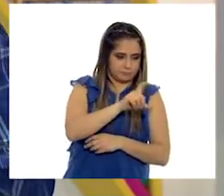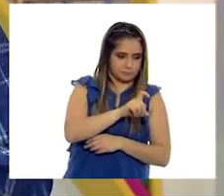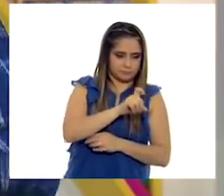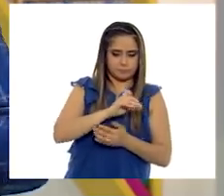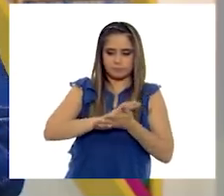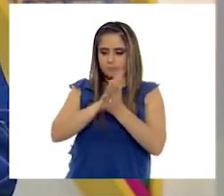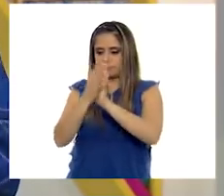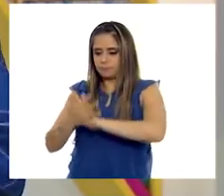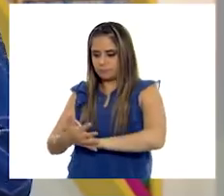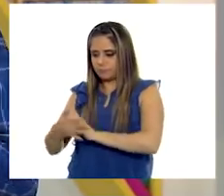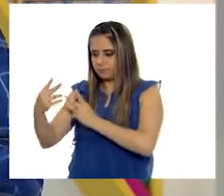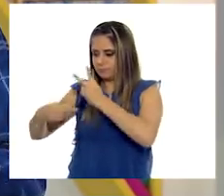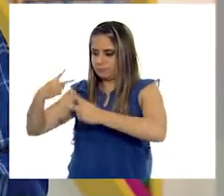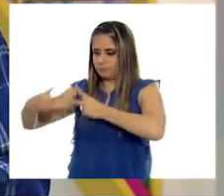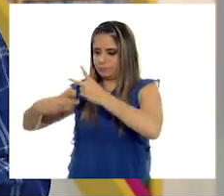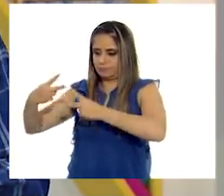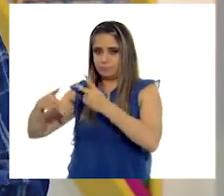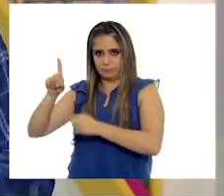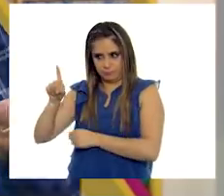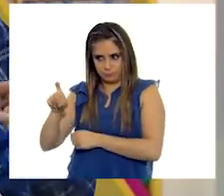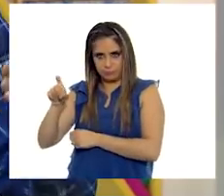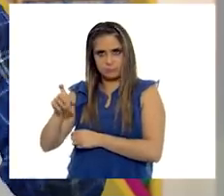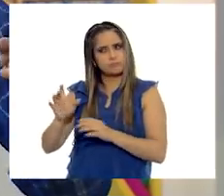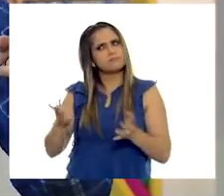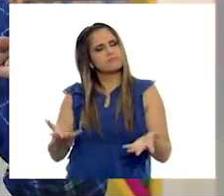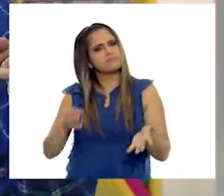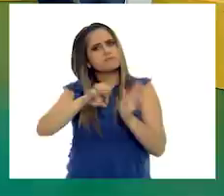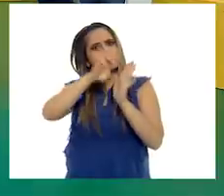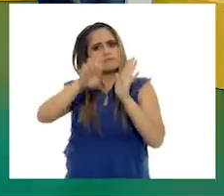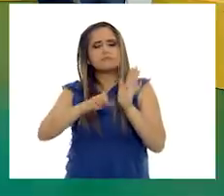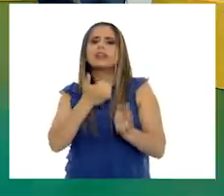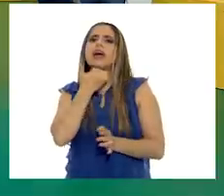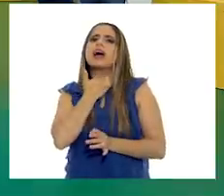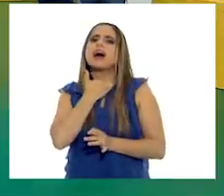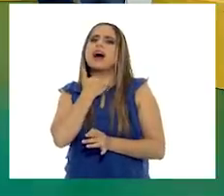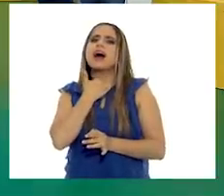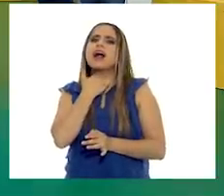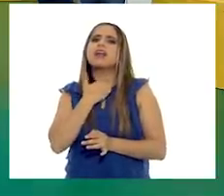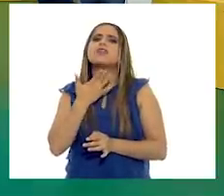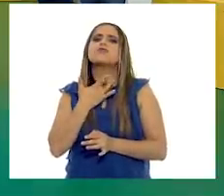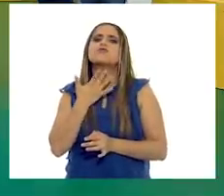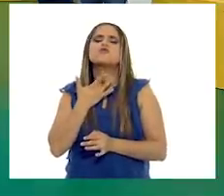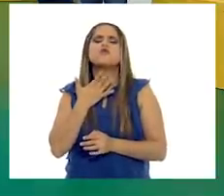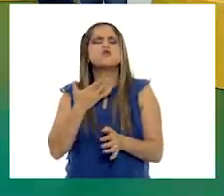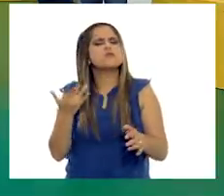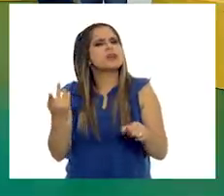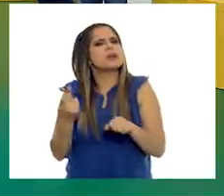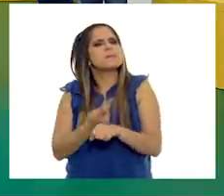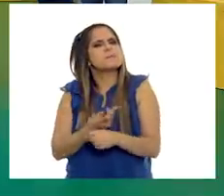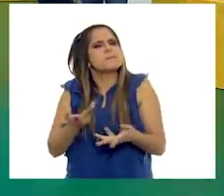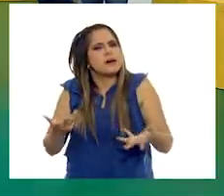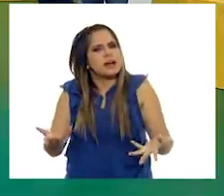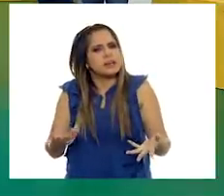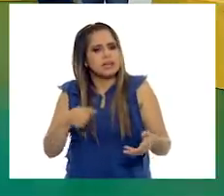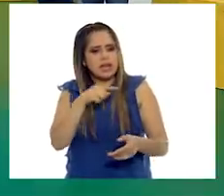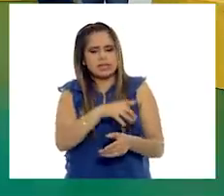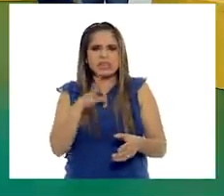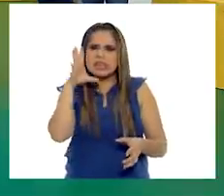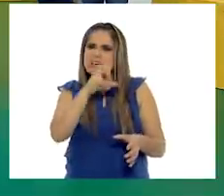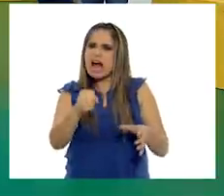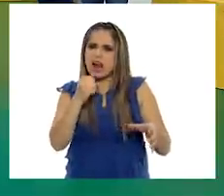agua a ser vapor de agua. Pero, por ejemplo, el alcohol. ¿Qué pasa con el alcohol cuando aumenta su